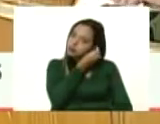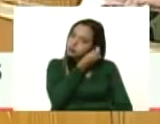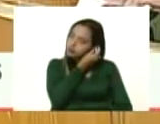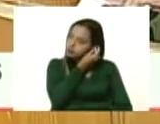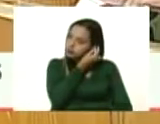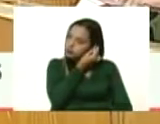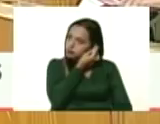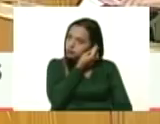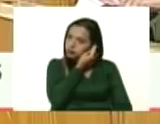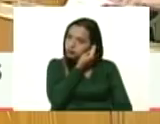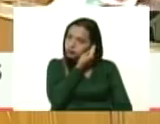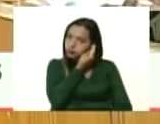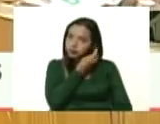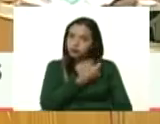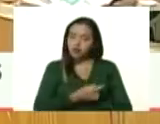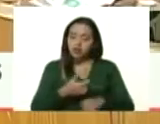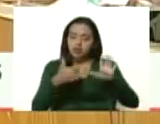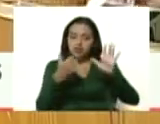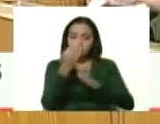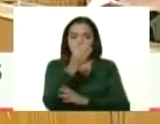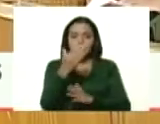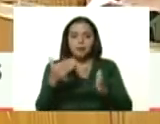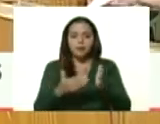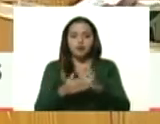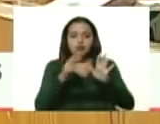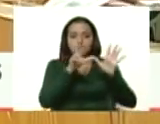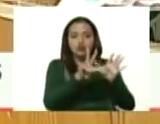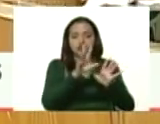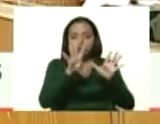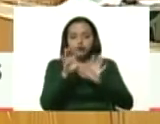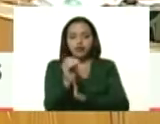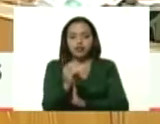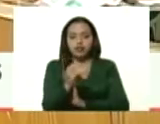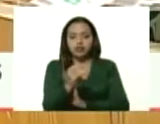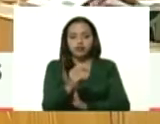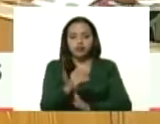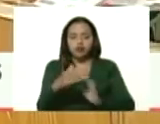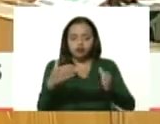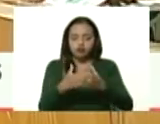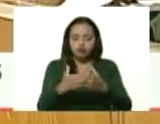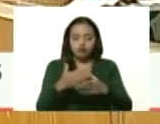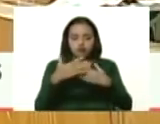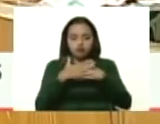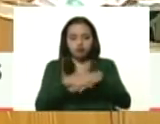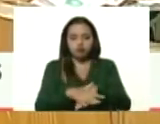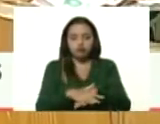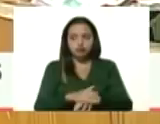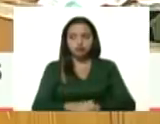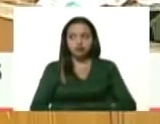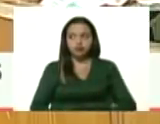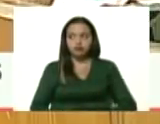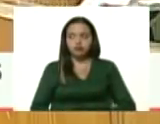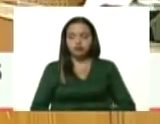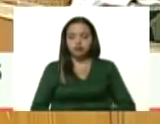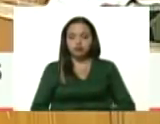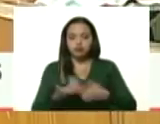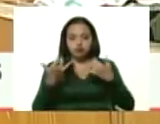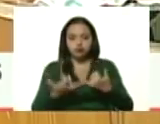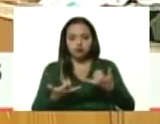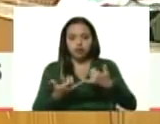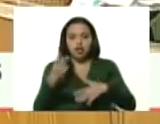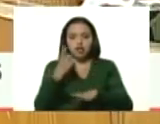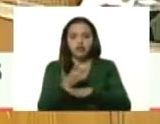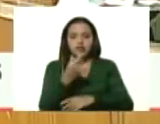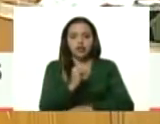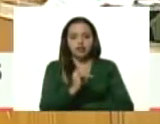63.890 unidades populares de defensa integral, integrados más o menos por 65 milicianos y milicianas. En este momento deben estar,